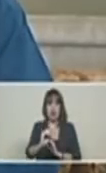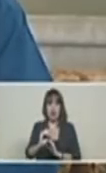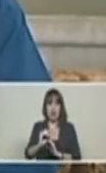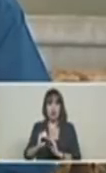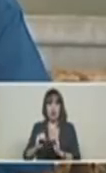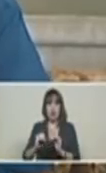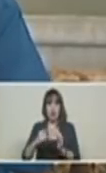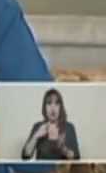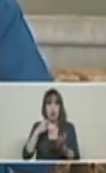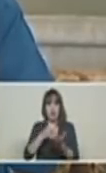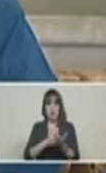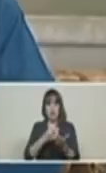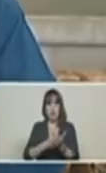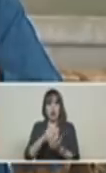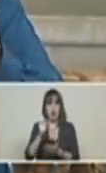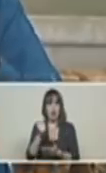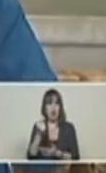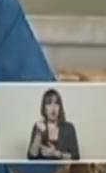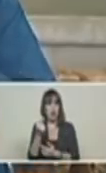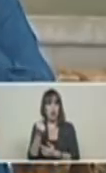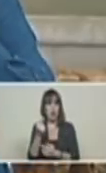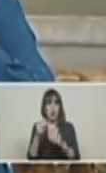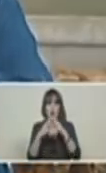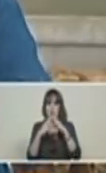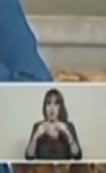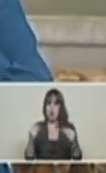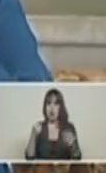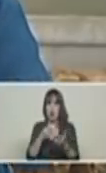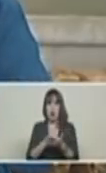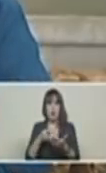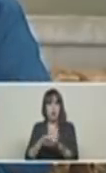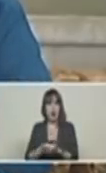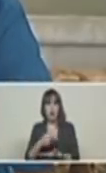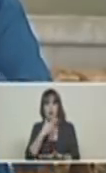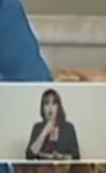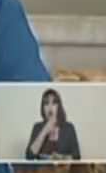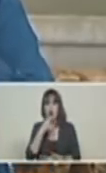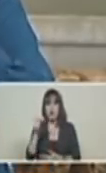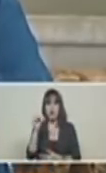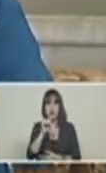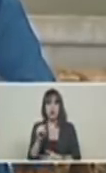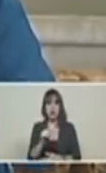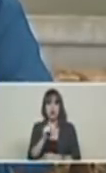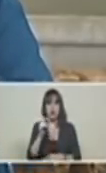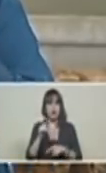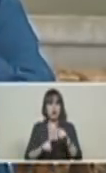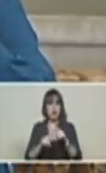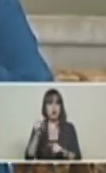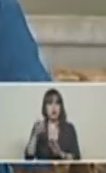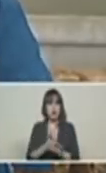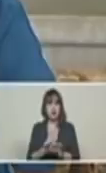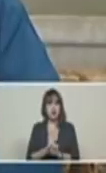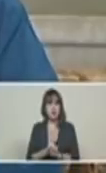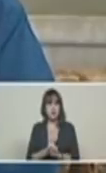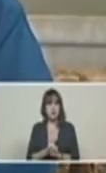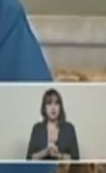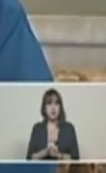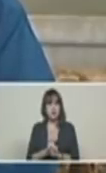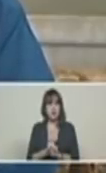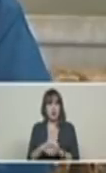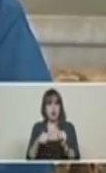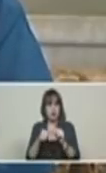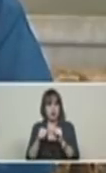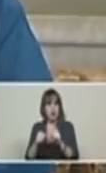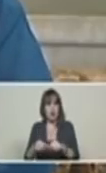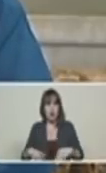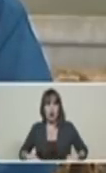moneda inorgánica. Todos los bolívares soberanos que están circulando están sostenidos en la